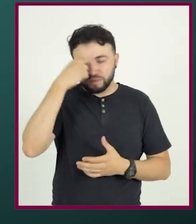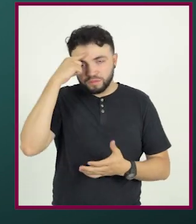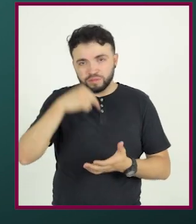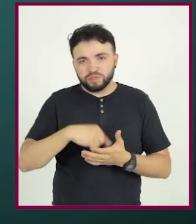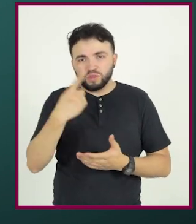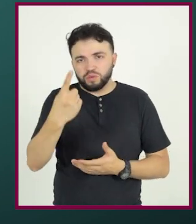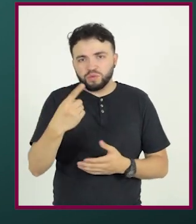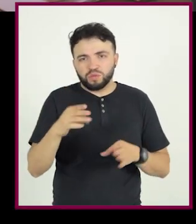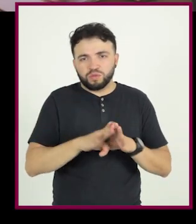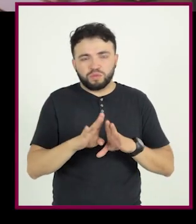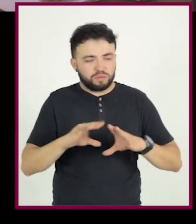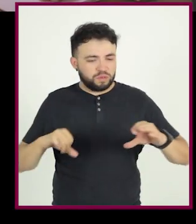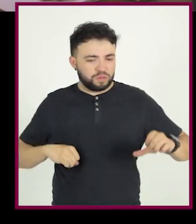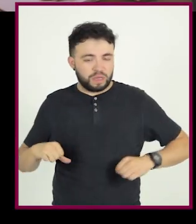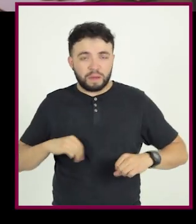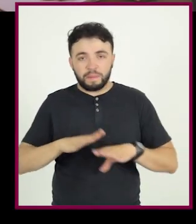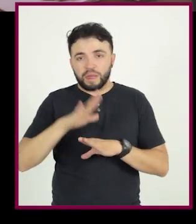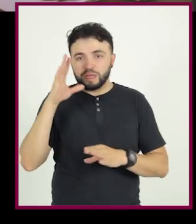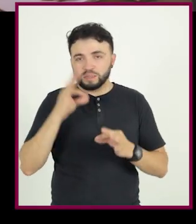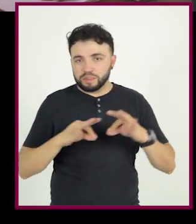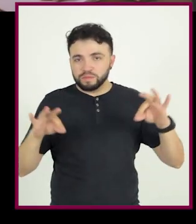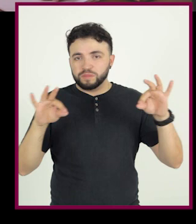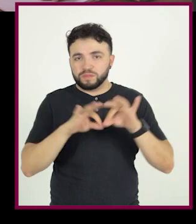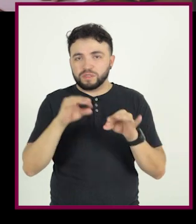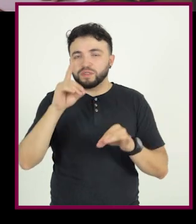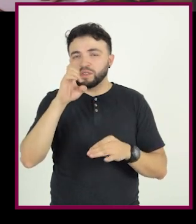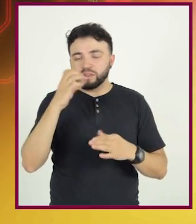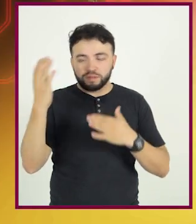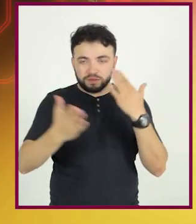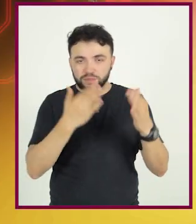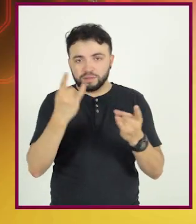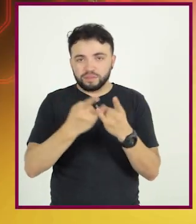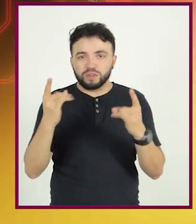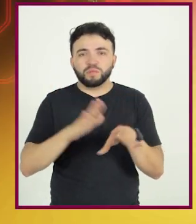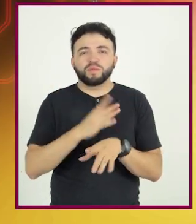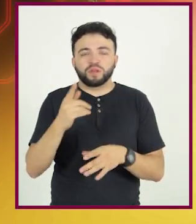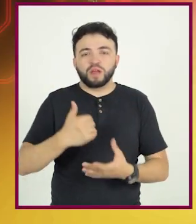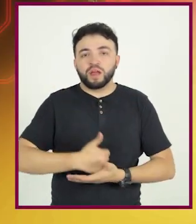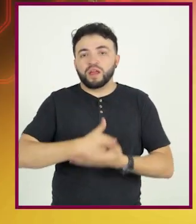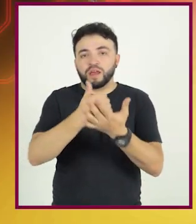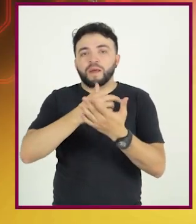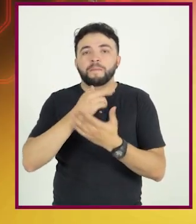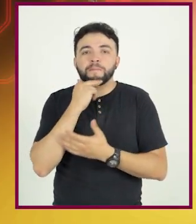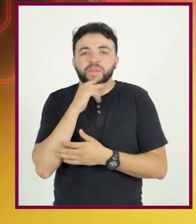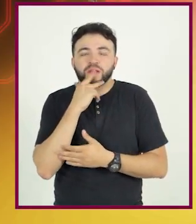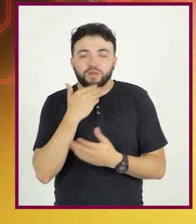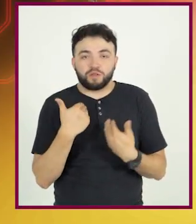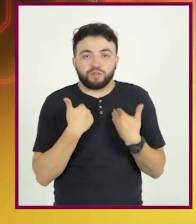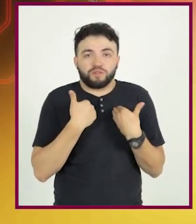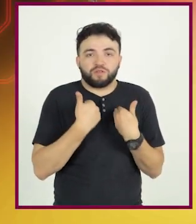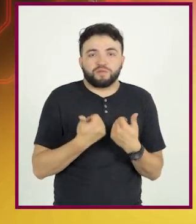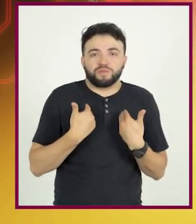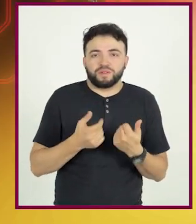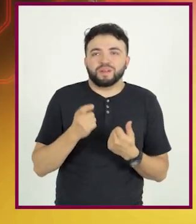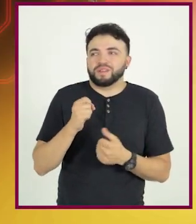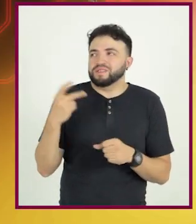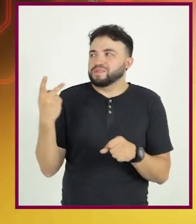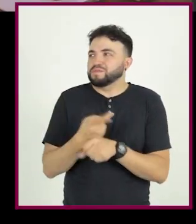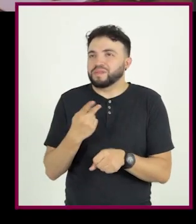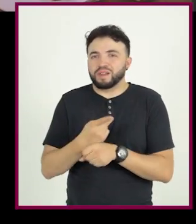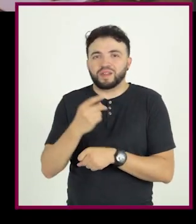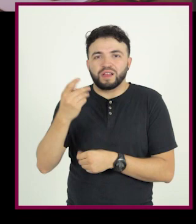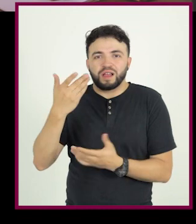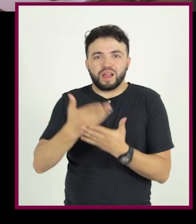es tal vez una de las habilidades más importantes de estudiar historia, porque ayuda a una mejor